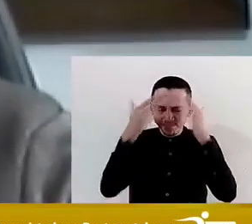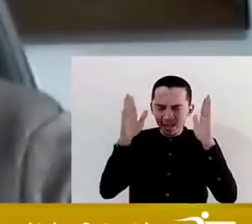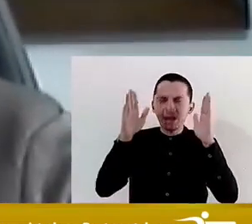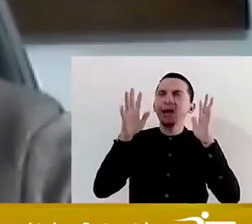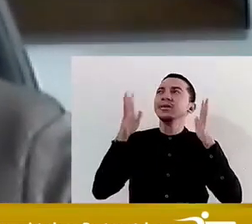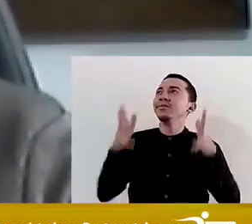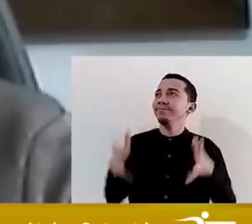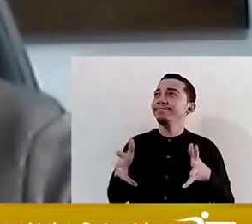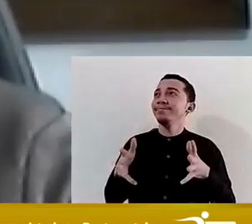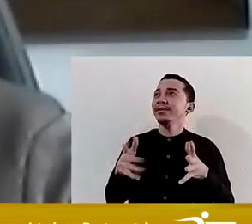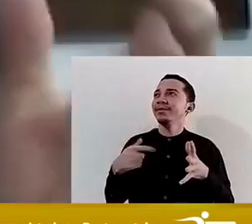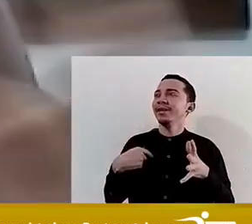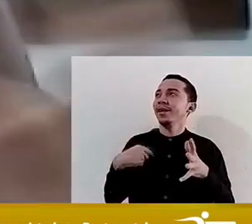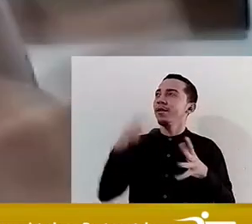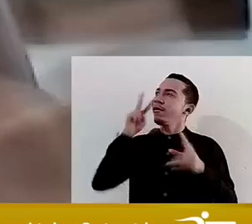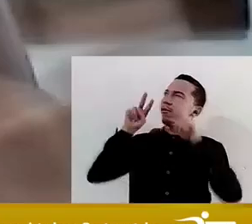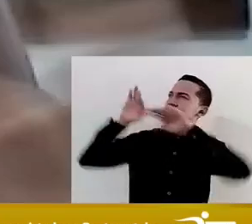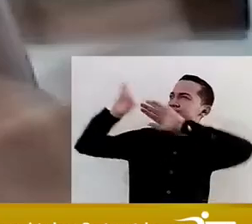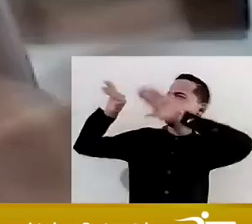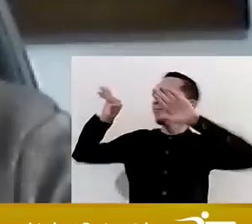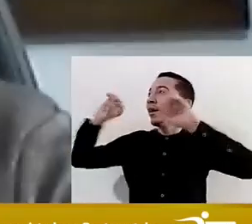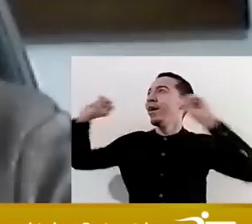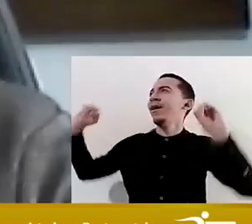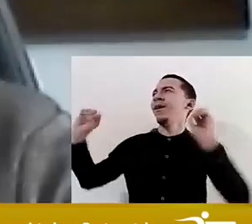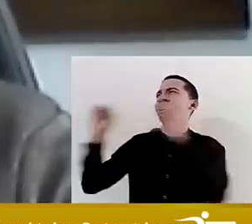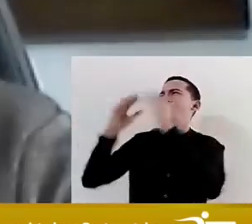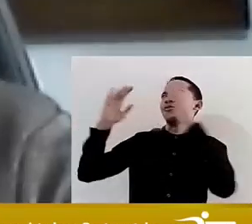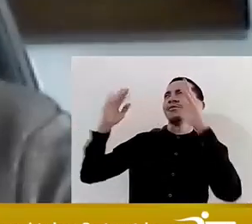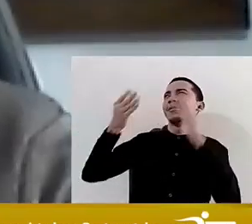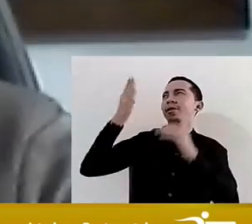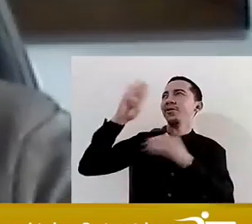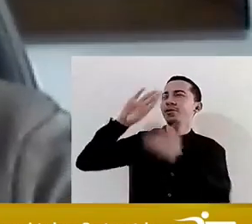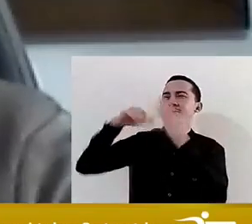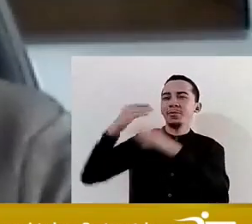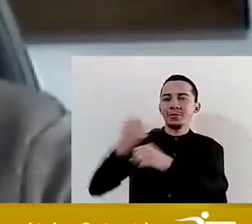Todopoderoso. Dios les bendiga a todos, hermanos queridos. Amén.